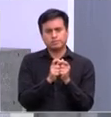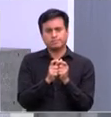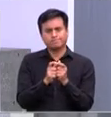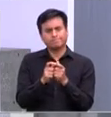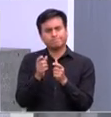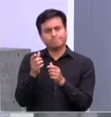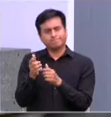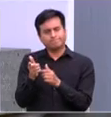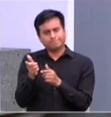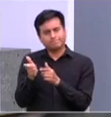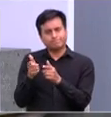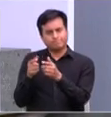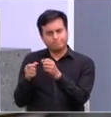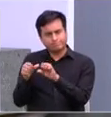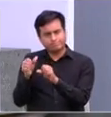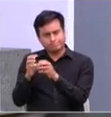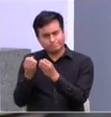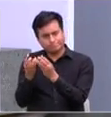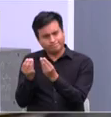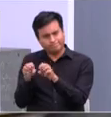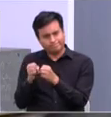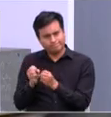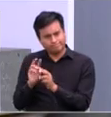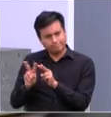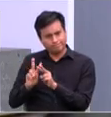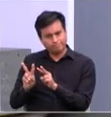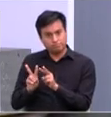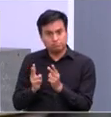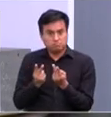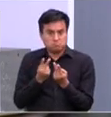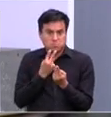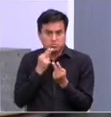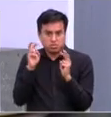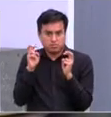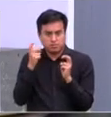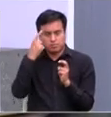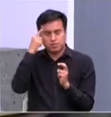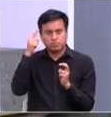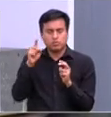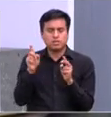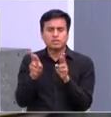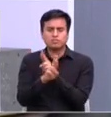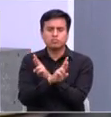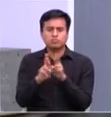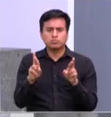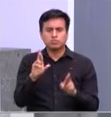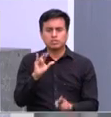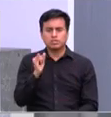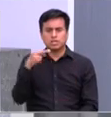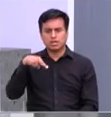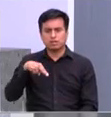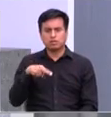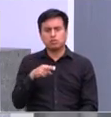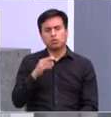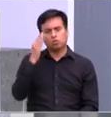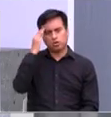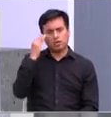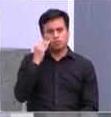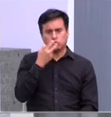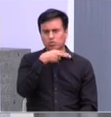desarme nuclear, tema que aún está vivo. Pensemos solo en la relación con Irán y con Corea del